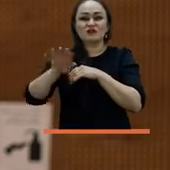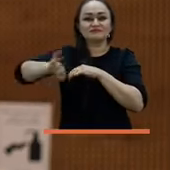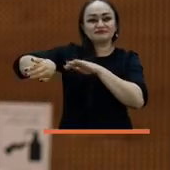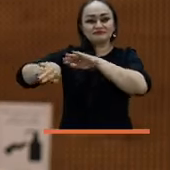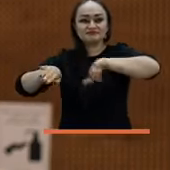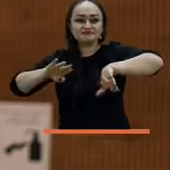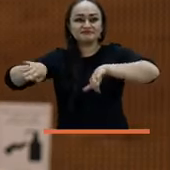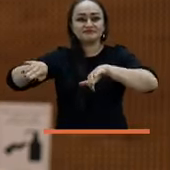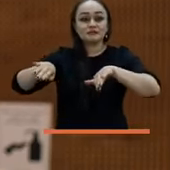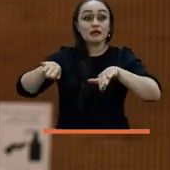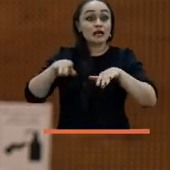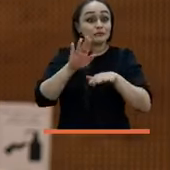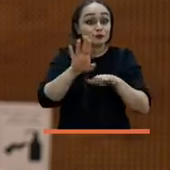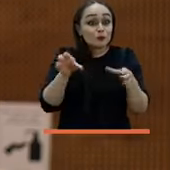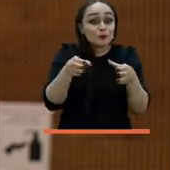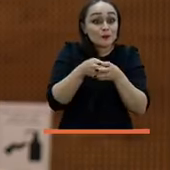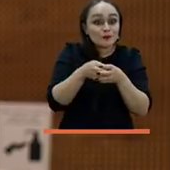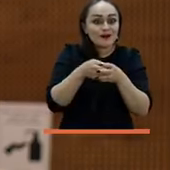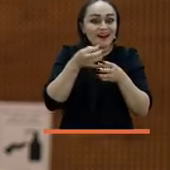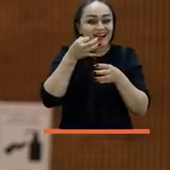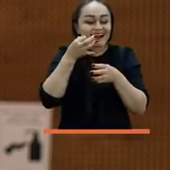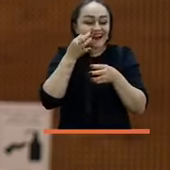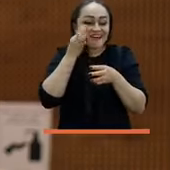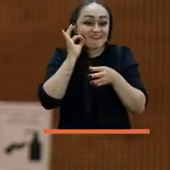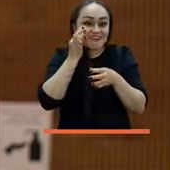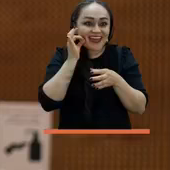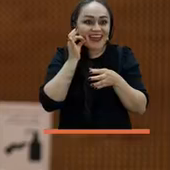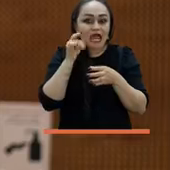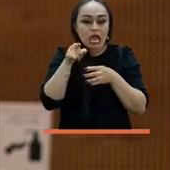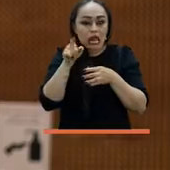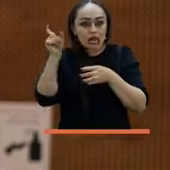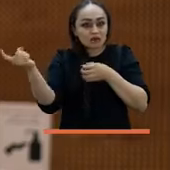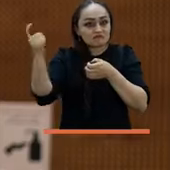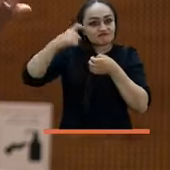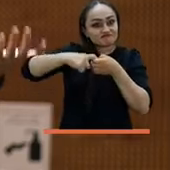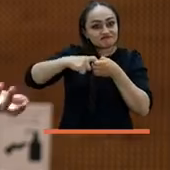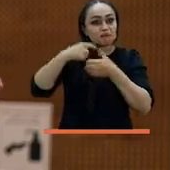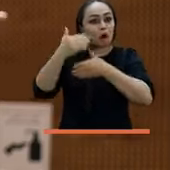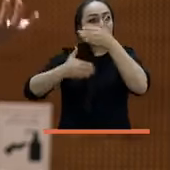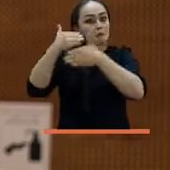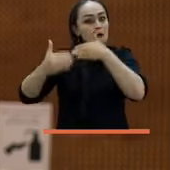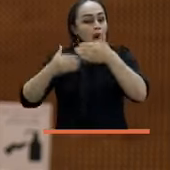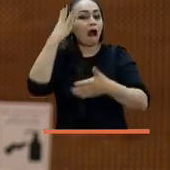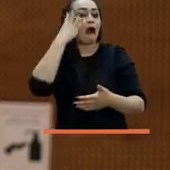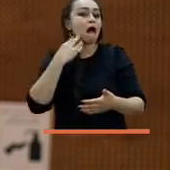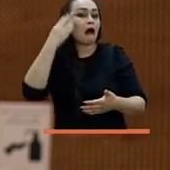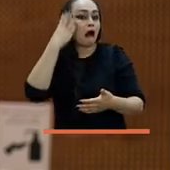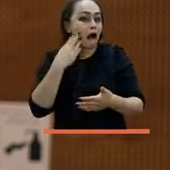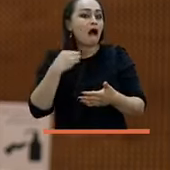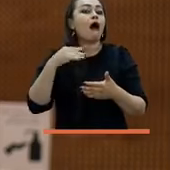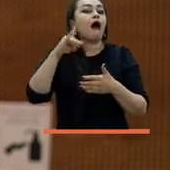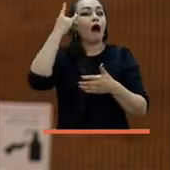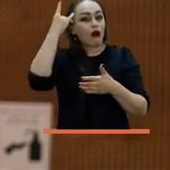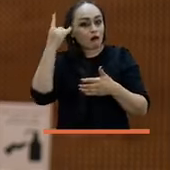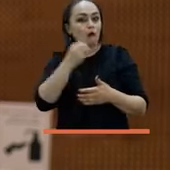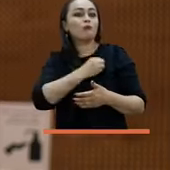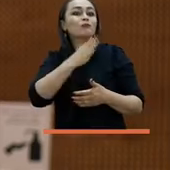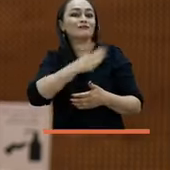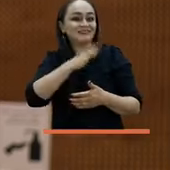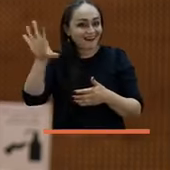experiencia reciben esa formación y así de pronto es más fácil que se puedan conectar con otras oportunidades